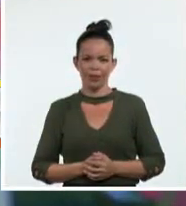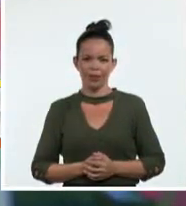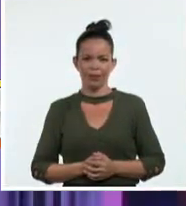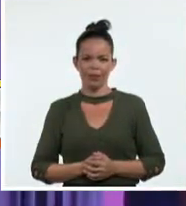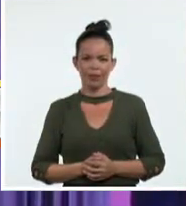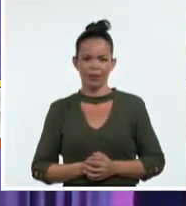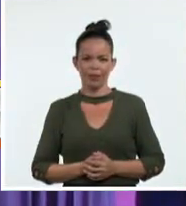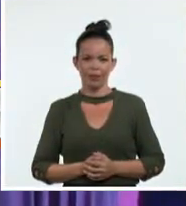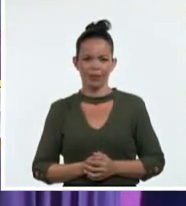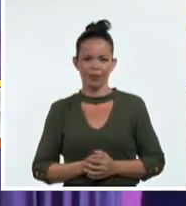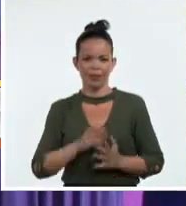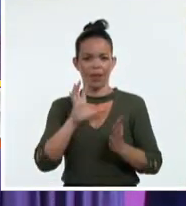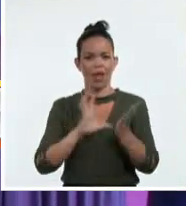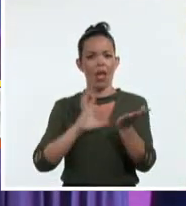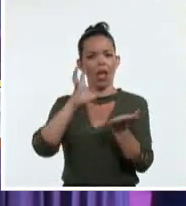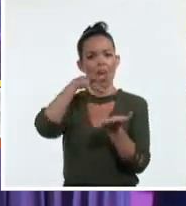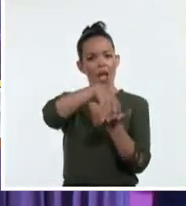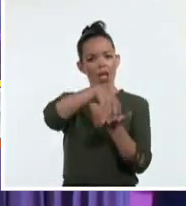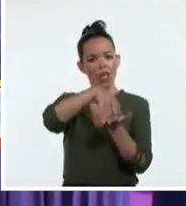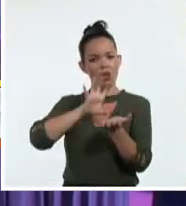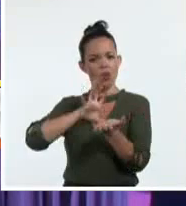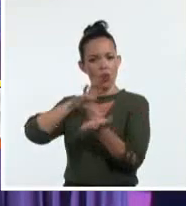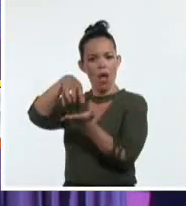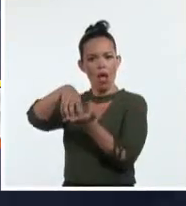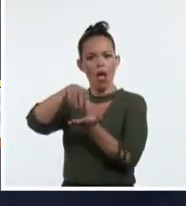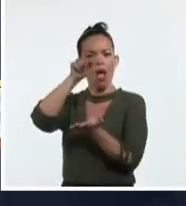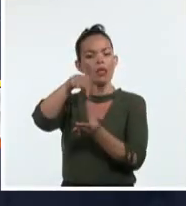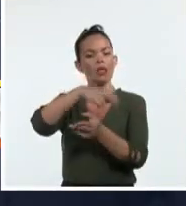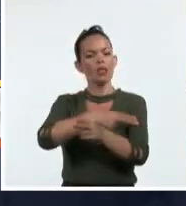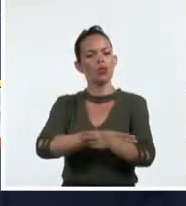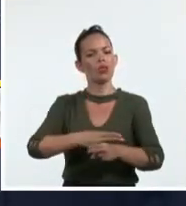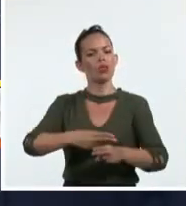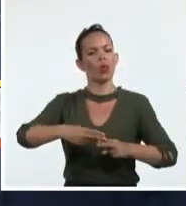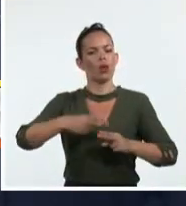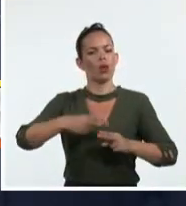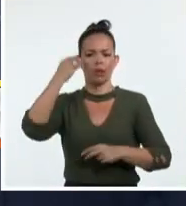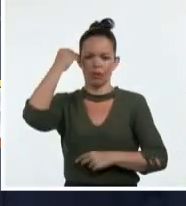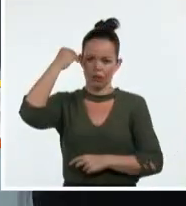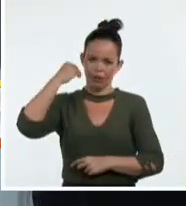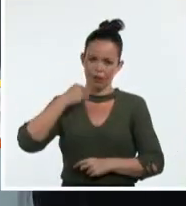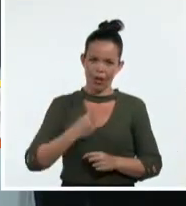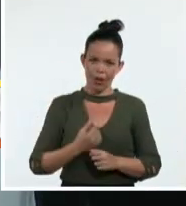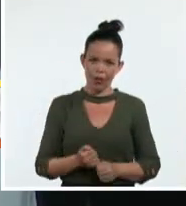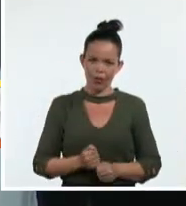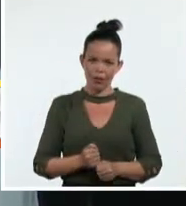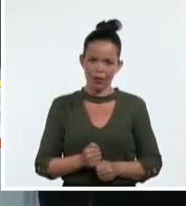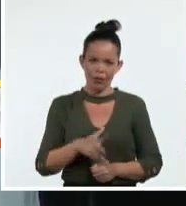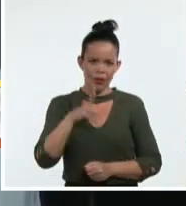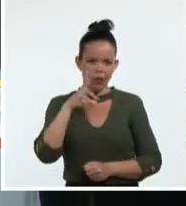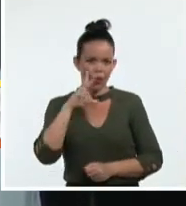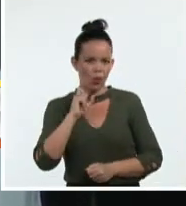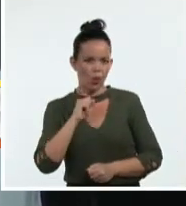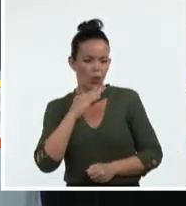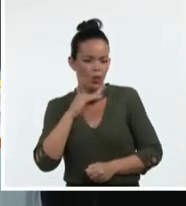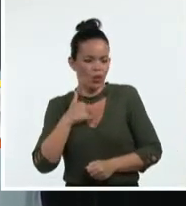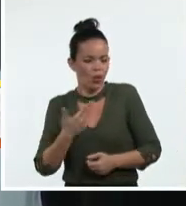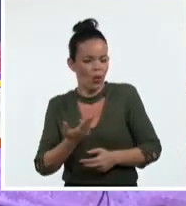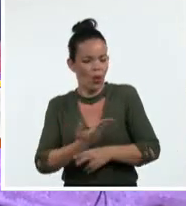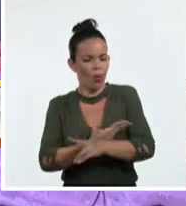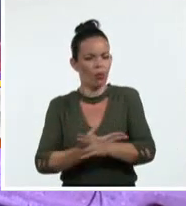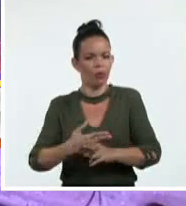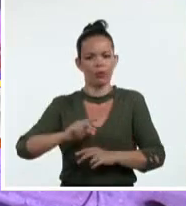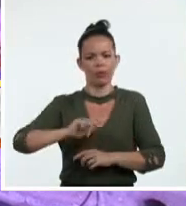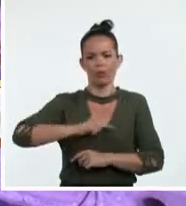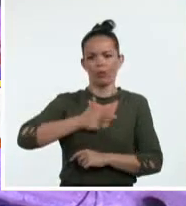Cada sitio tiene su historia. Se respira a cada paso a través del patrimonio del que se toca o del que permanece,